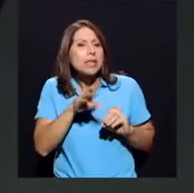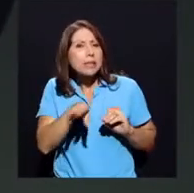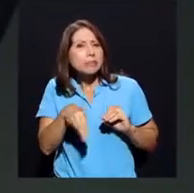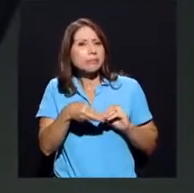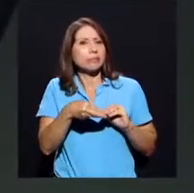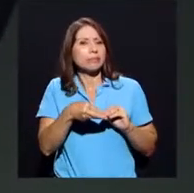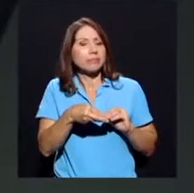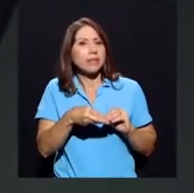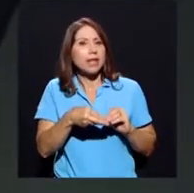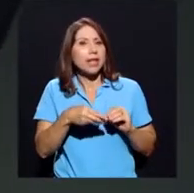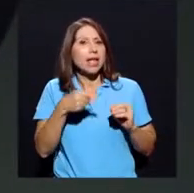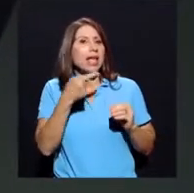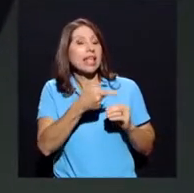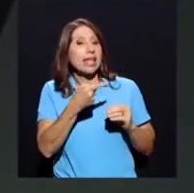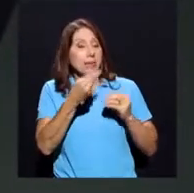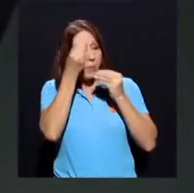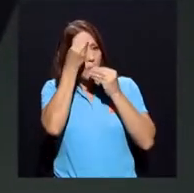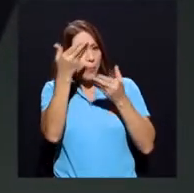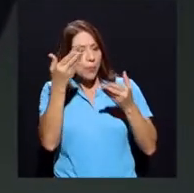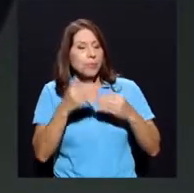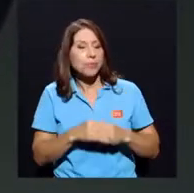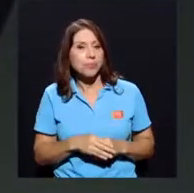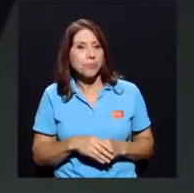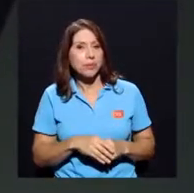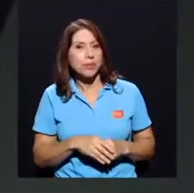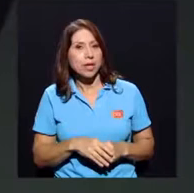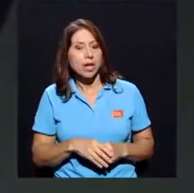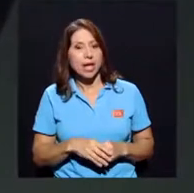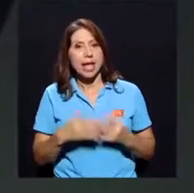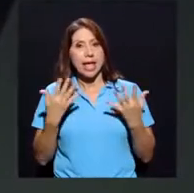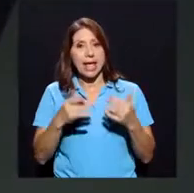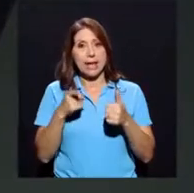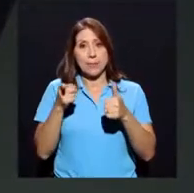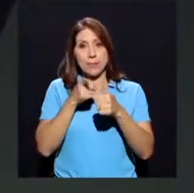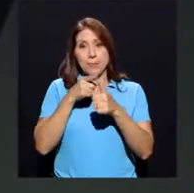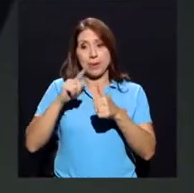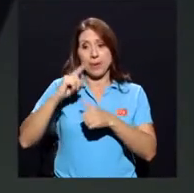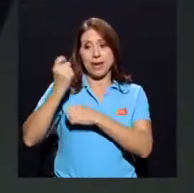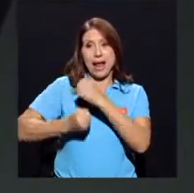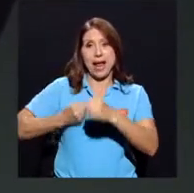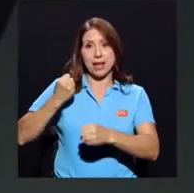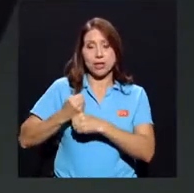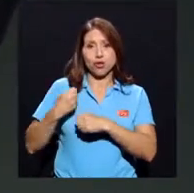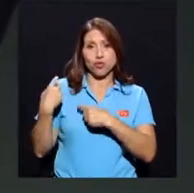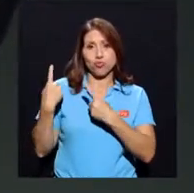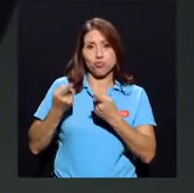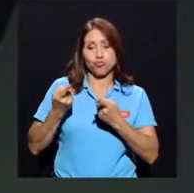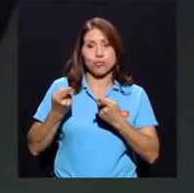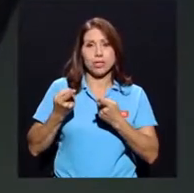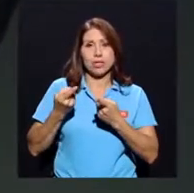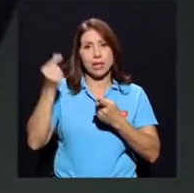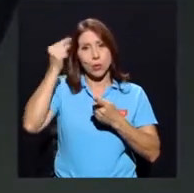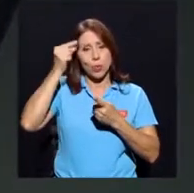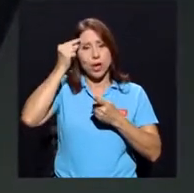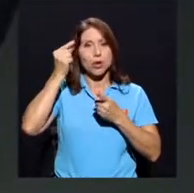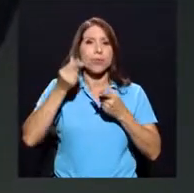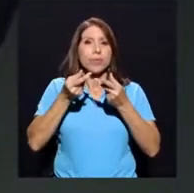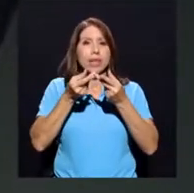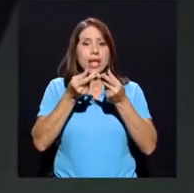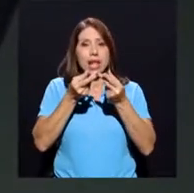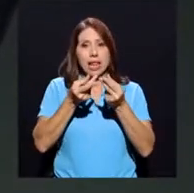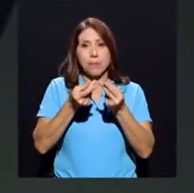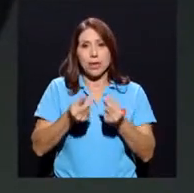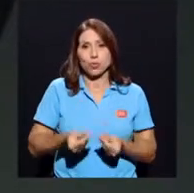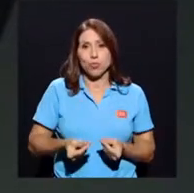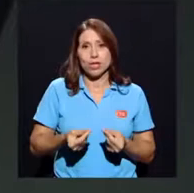que es informativa y en el primer año el presupuesto ha defendido por un colega de